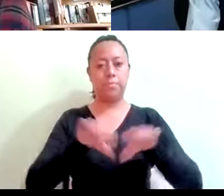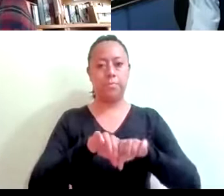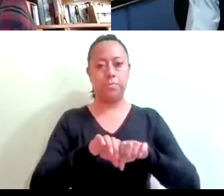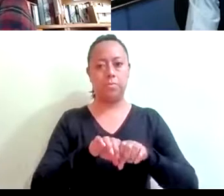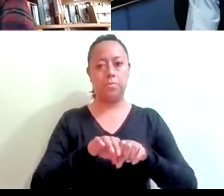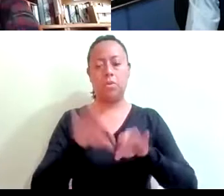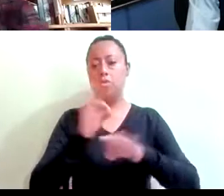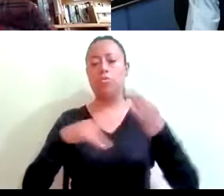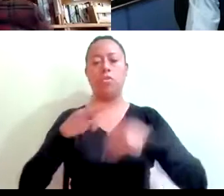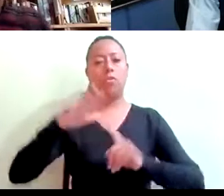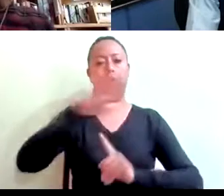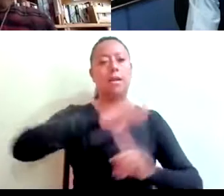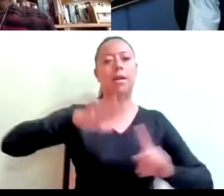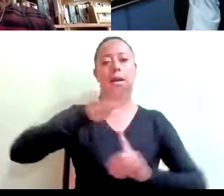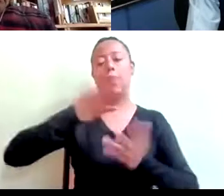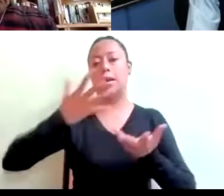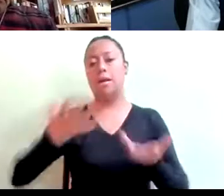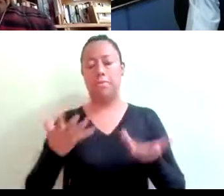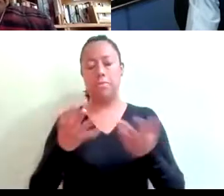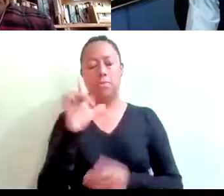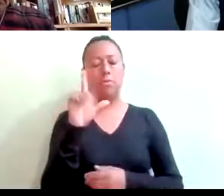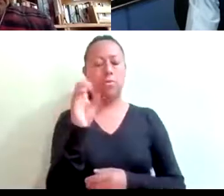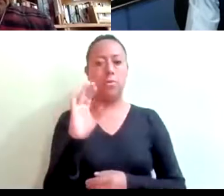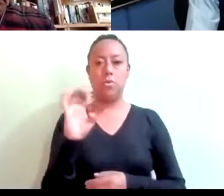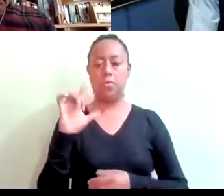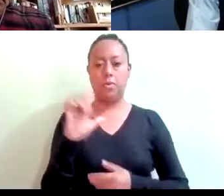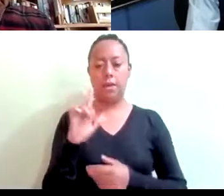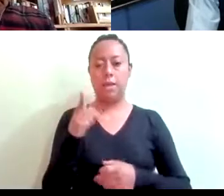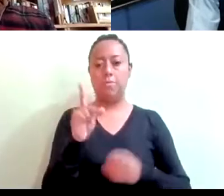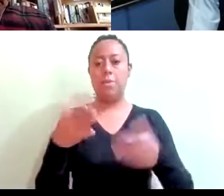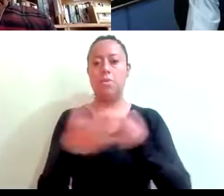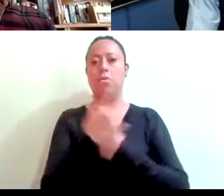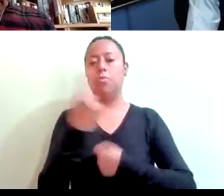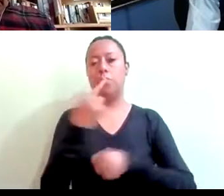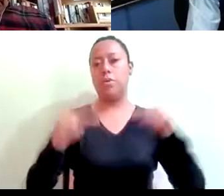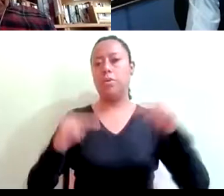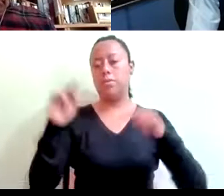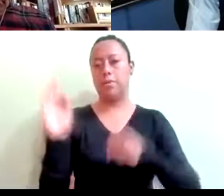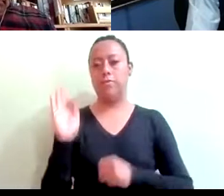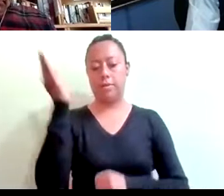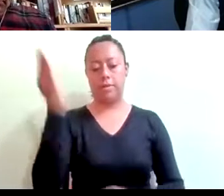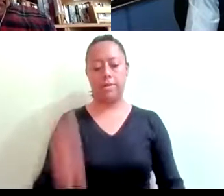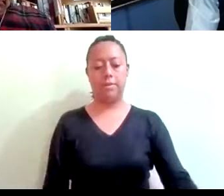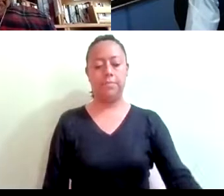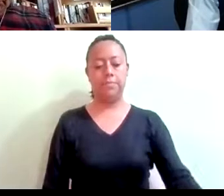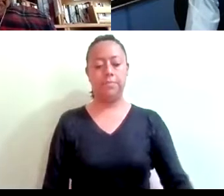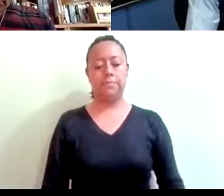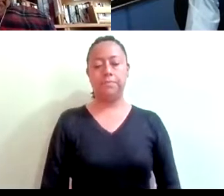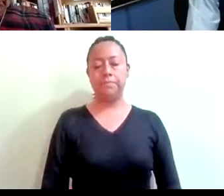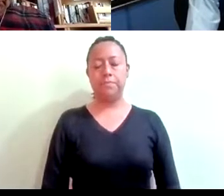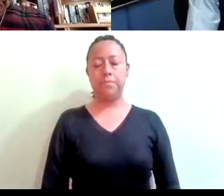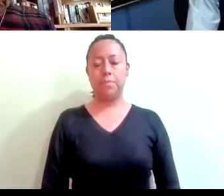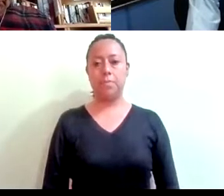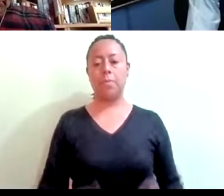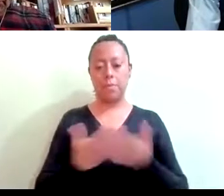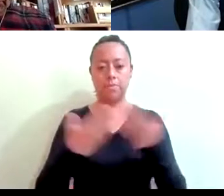al ámbito local, basado en los criterios que establece a nivel federal. Quiero señalar que